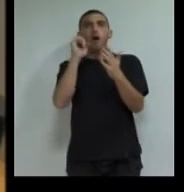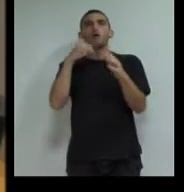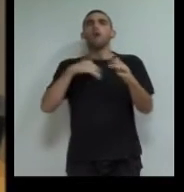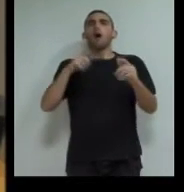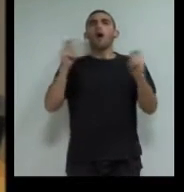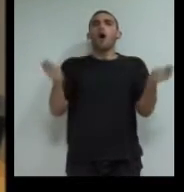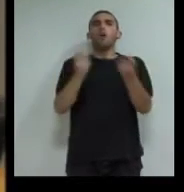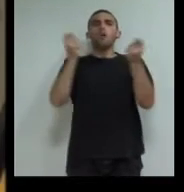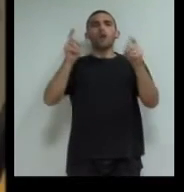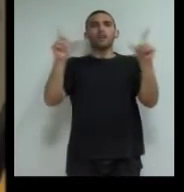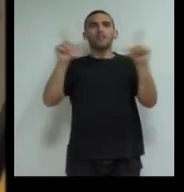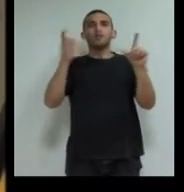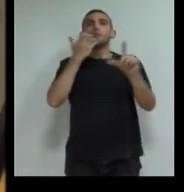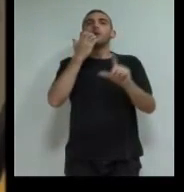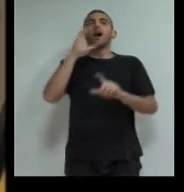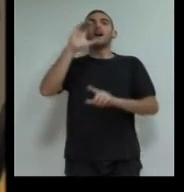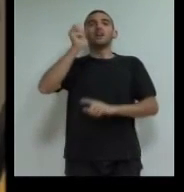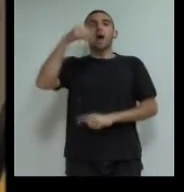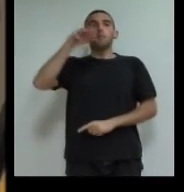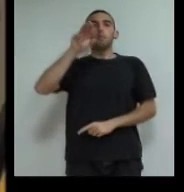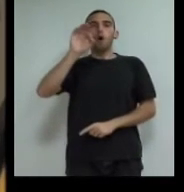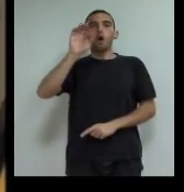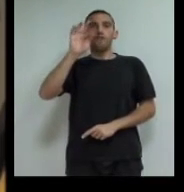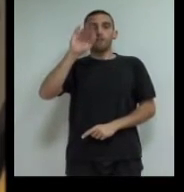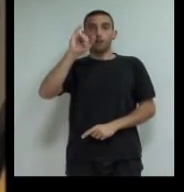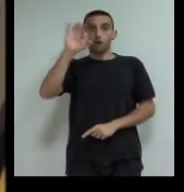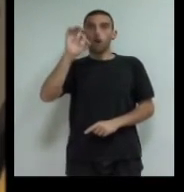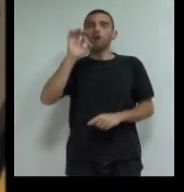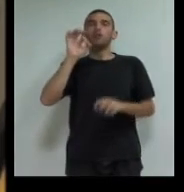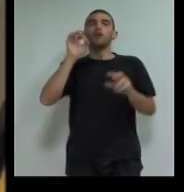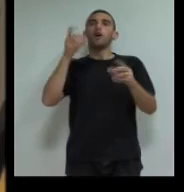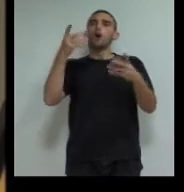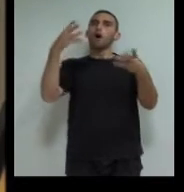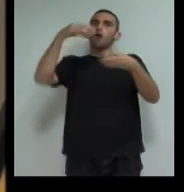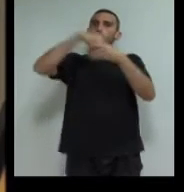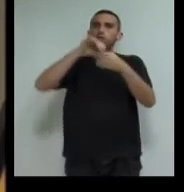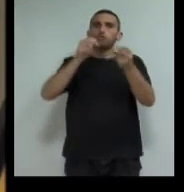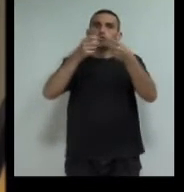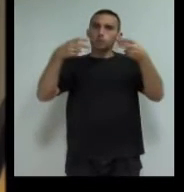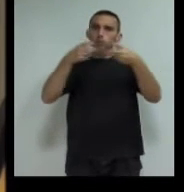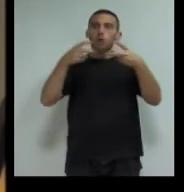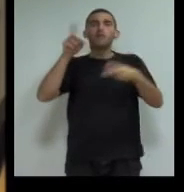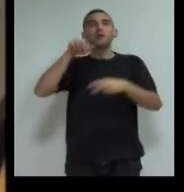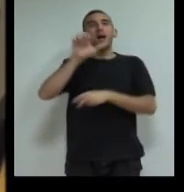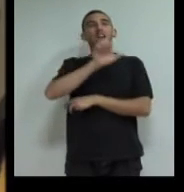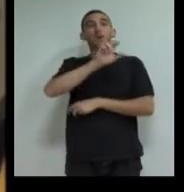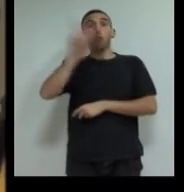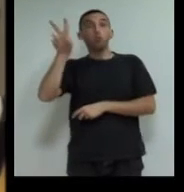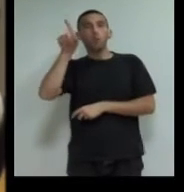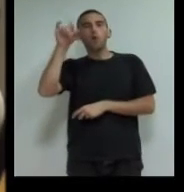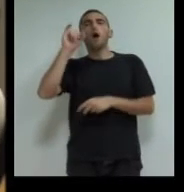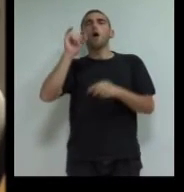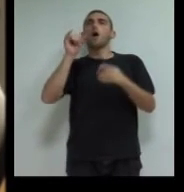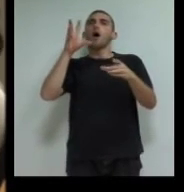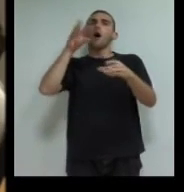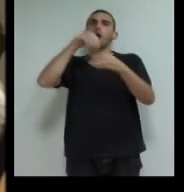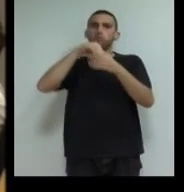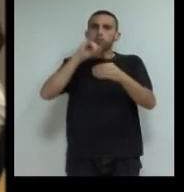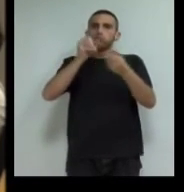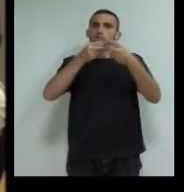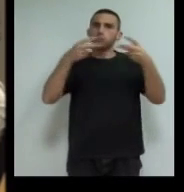en televisión como Campo Frío con subtitulado, ¿no? En Estados Unidos también ha habido algunas que lo están haciendo.